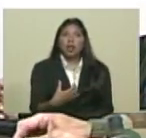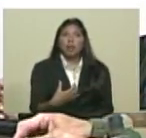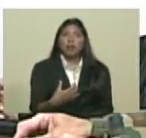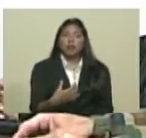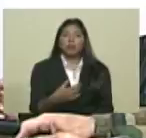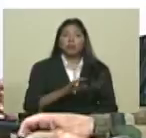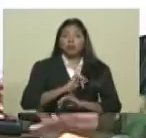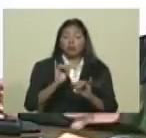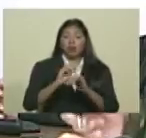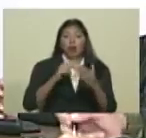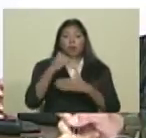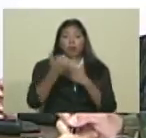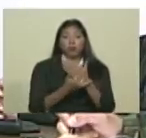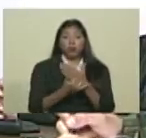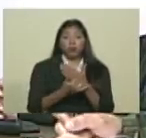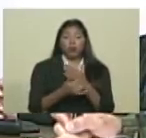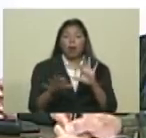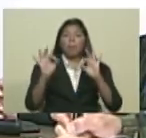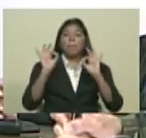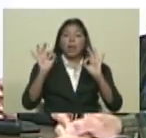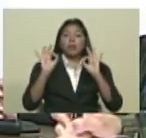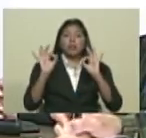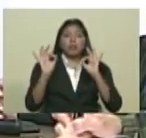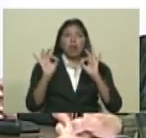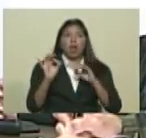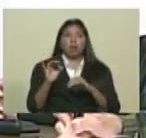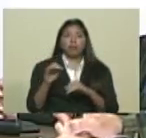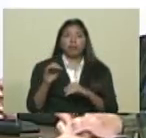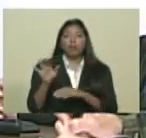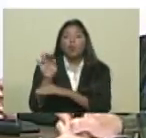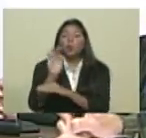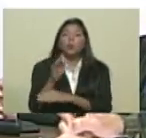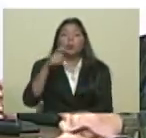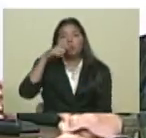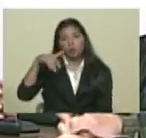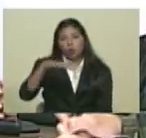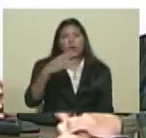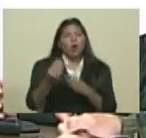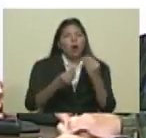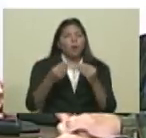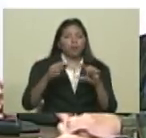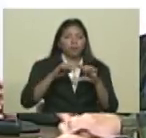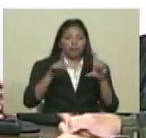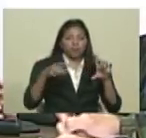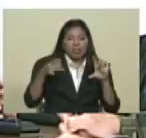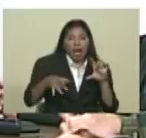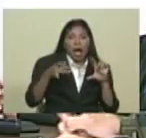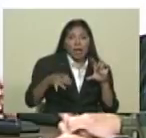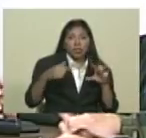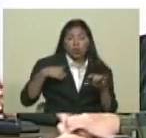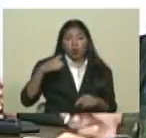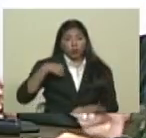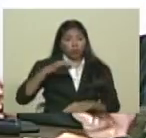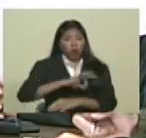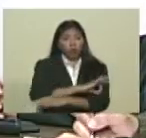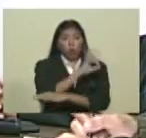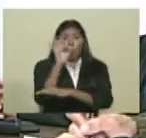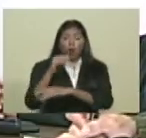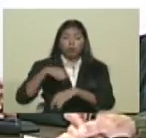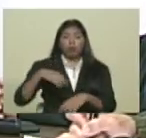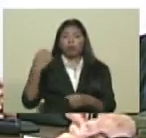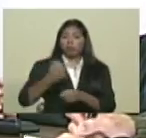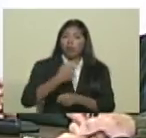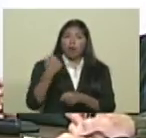año, para proteger a nuestro pueblo a través del carnet de la patria. Yo estoy trabajando hoy, todo el día estuve trabajando en eso, el